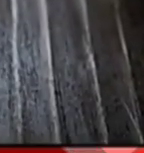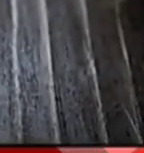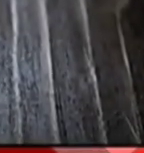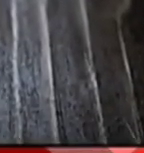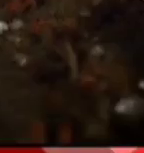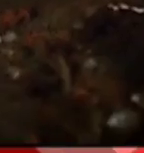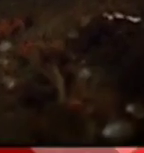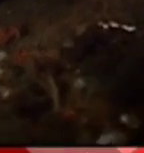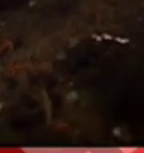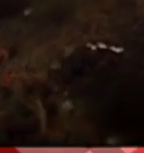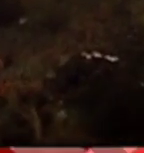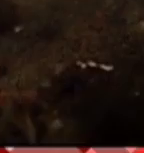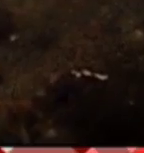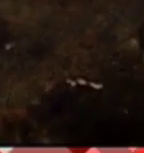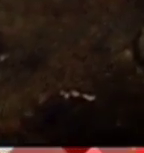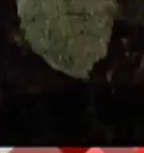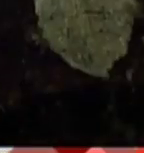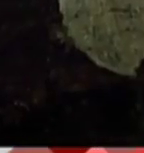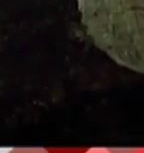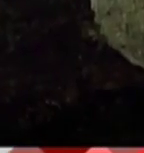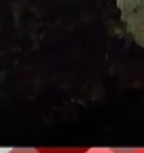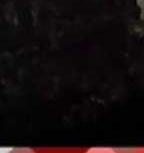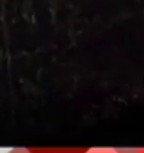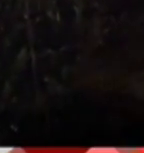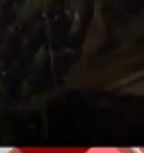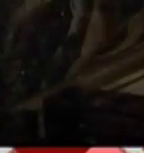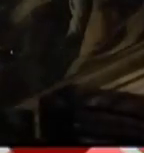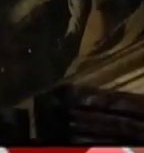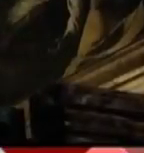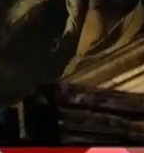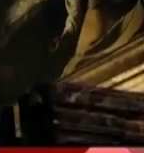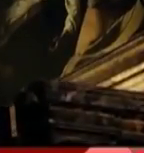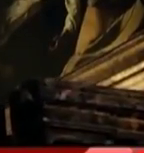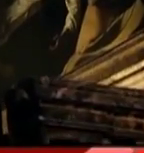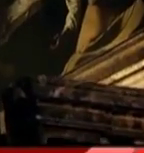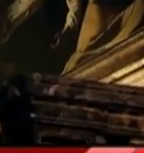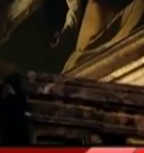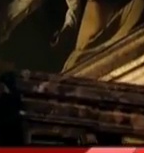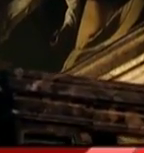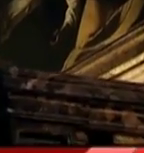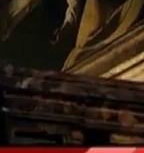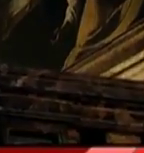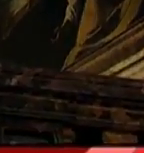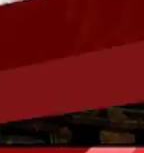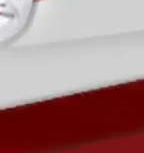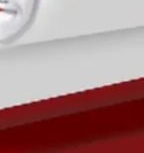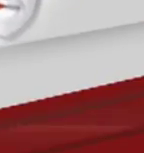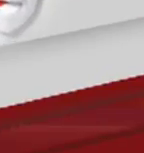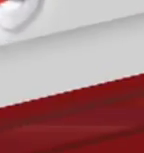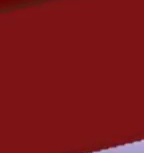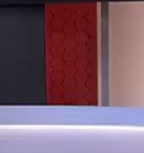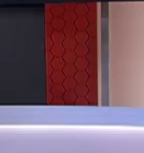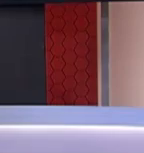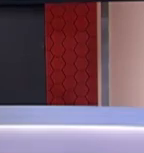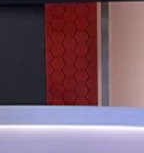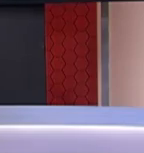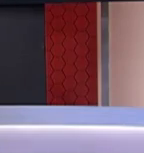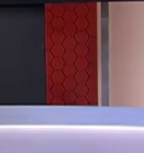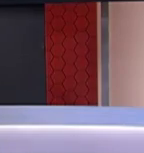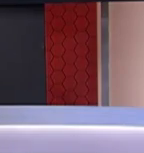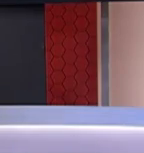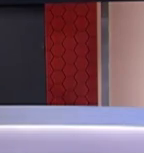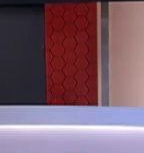humano jamás podría ver. ¿Cómo no vamos a estar a la expectativa sobre esto? Vamos a una pausa. Esto es México al Día.